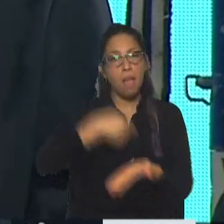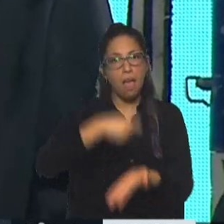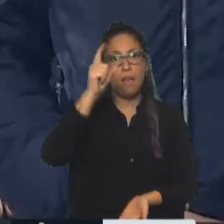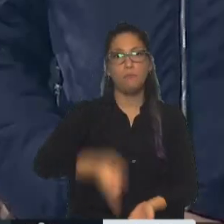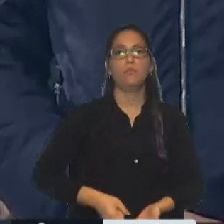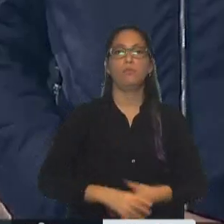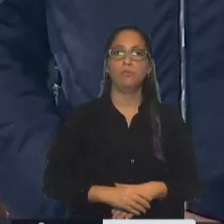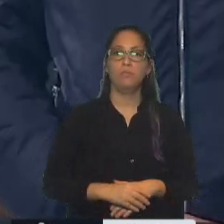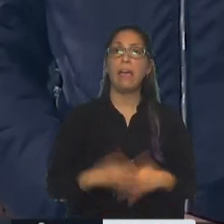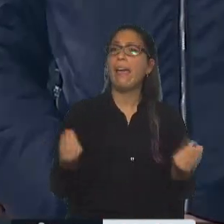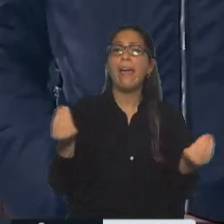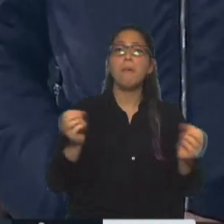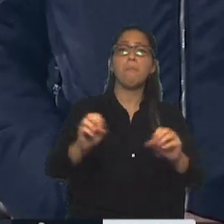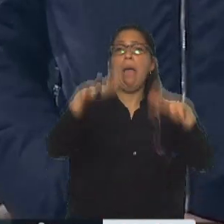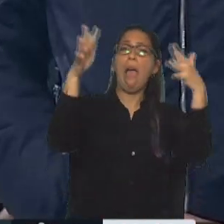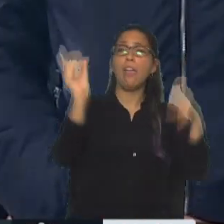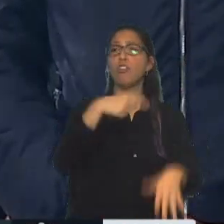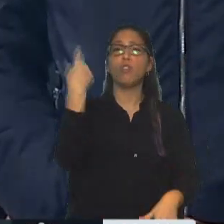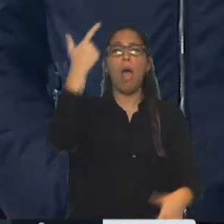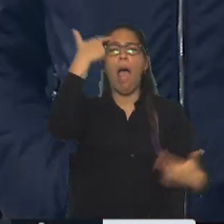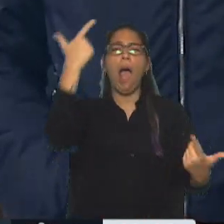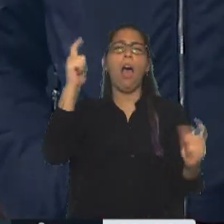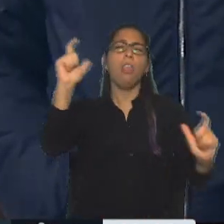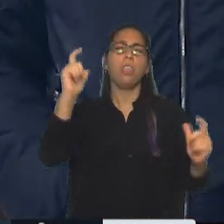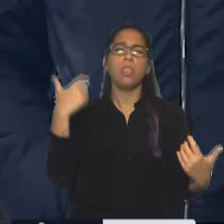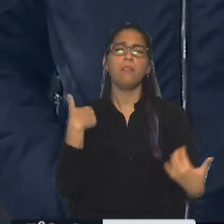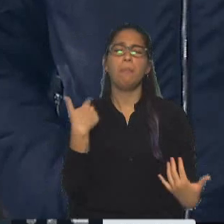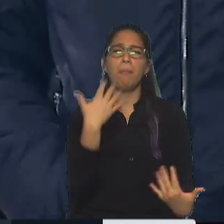¿Y qué? ¿Fue magia? ¿Somos unos genios? No.